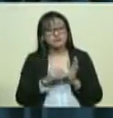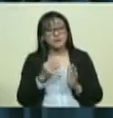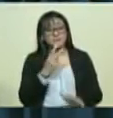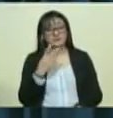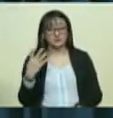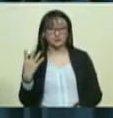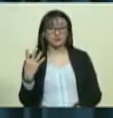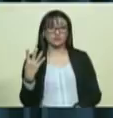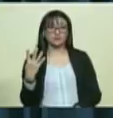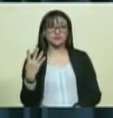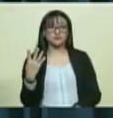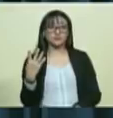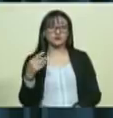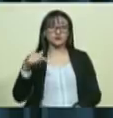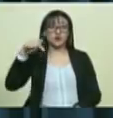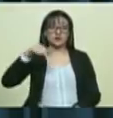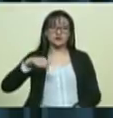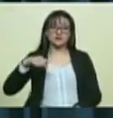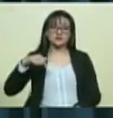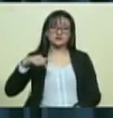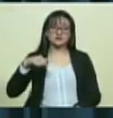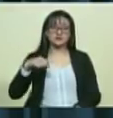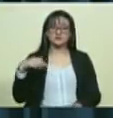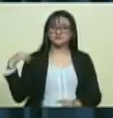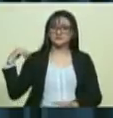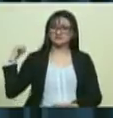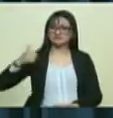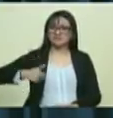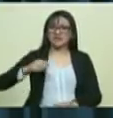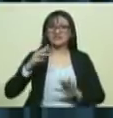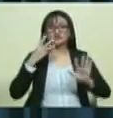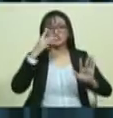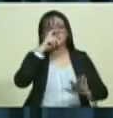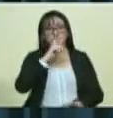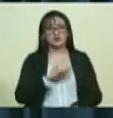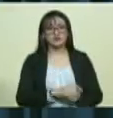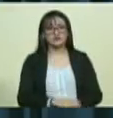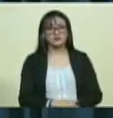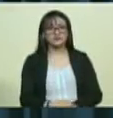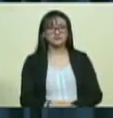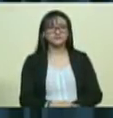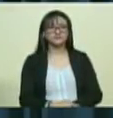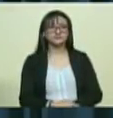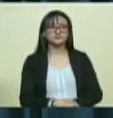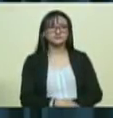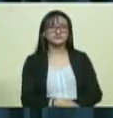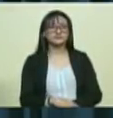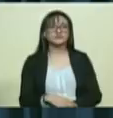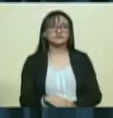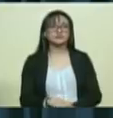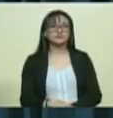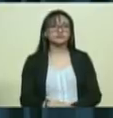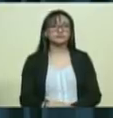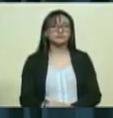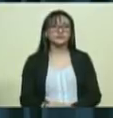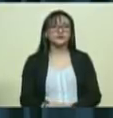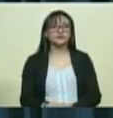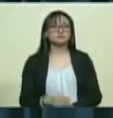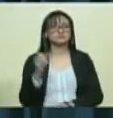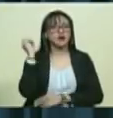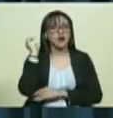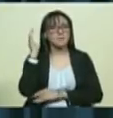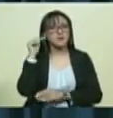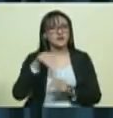se realiza en los últimos 18 años hemos tenido una campaña electoral muy